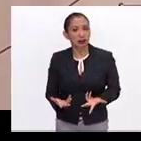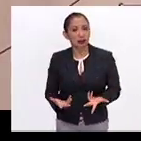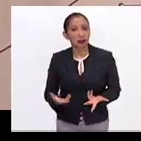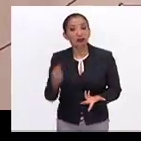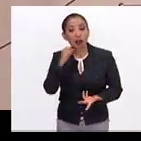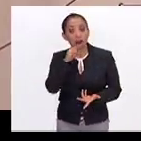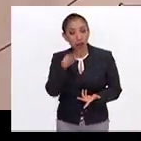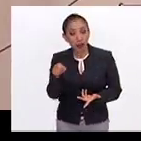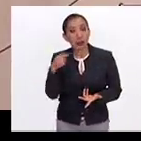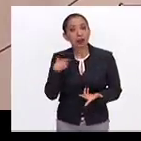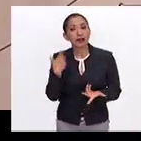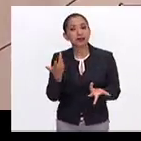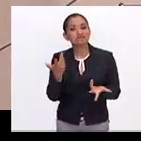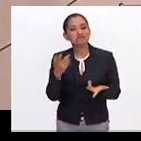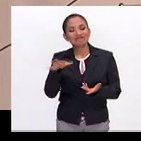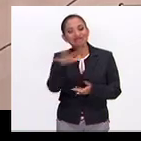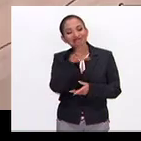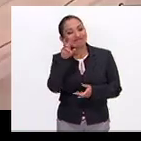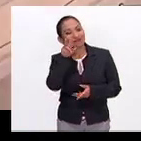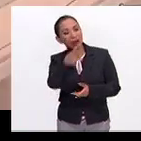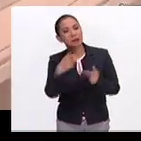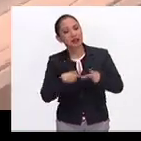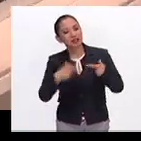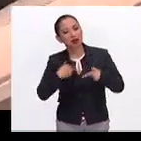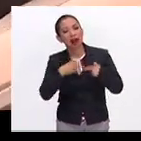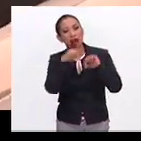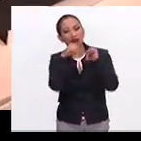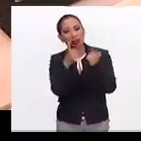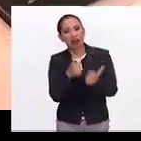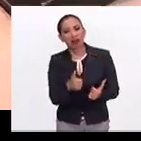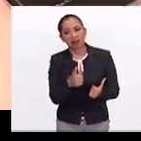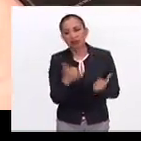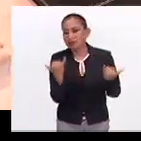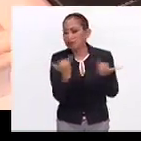Es también la condición típica de los artistas.